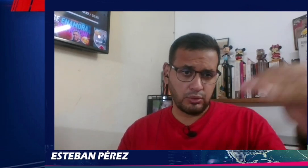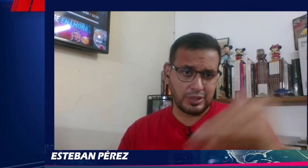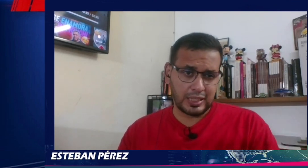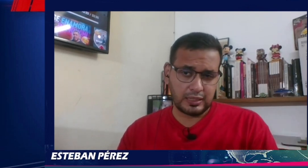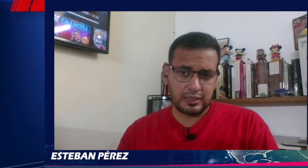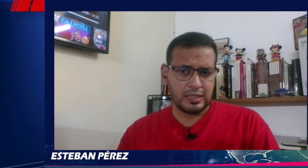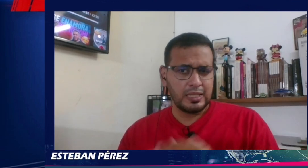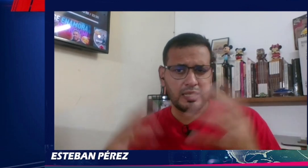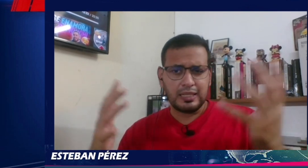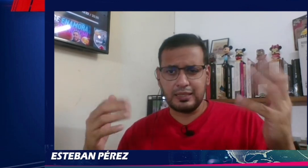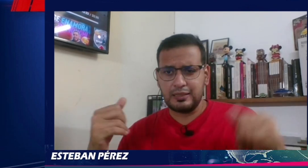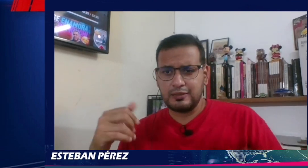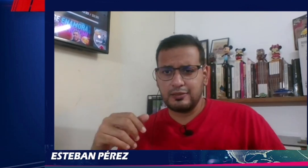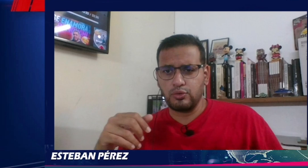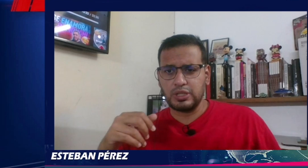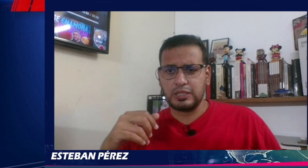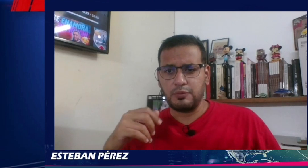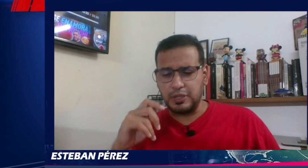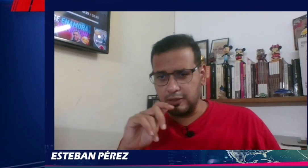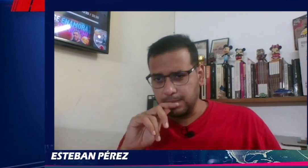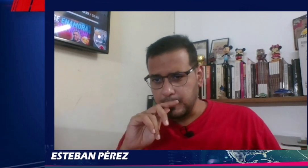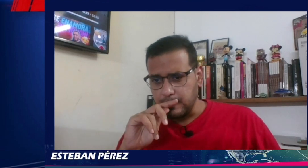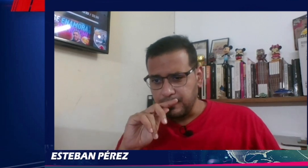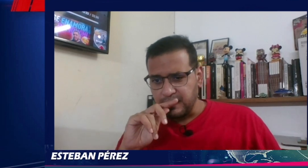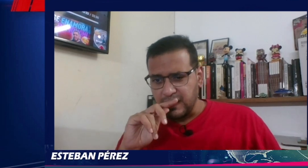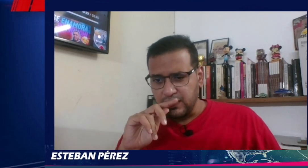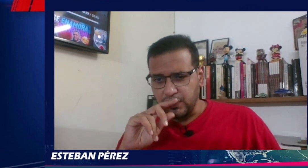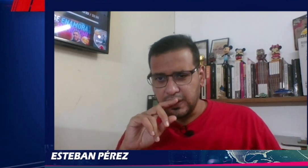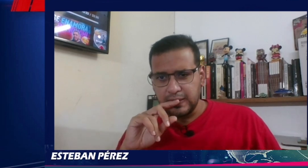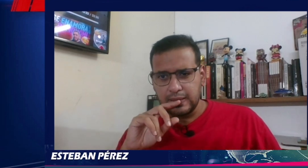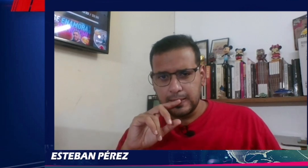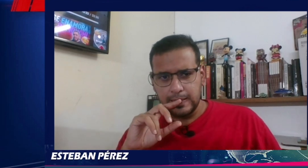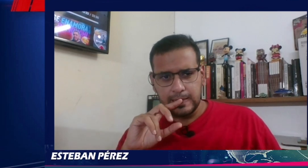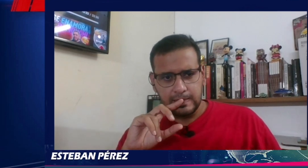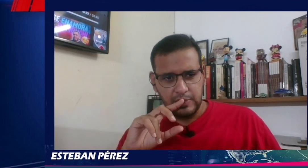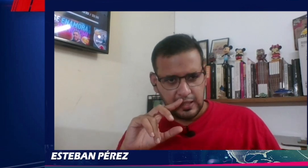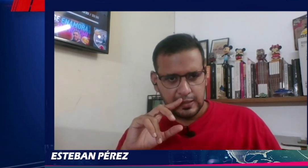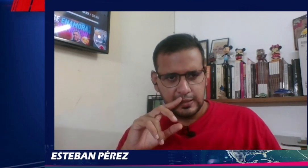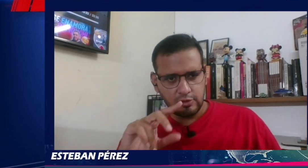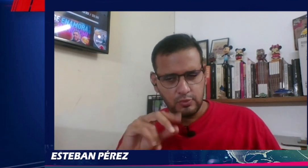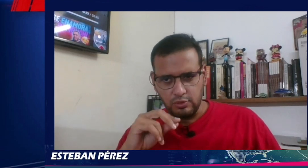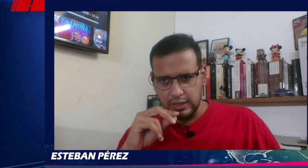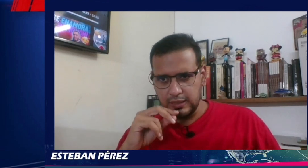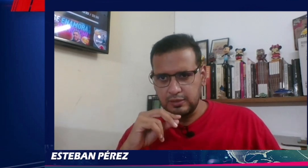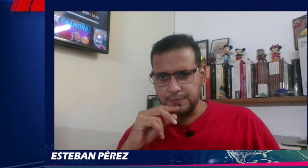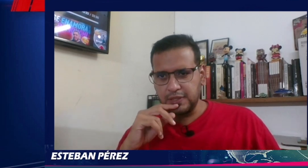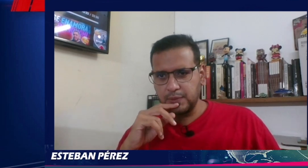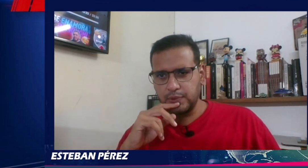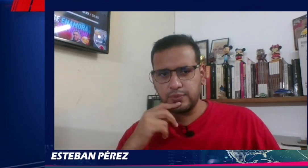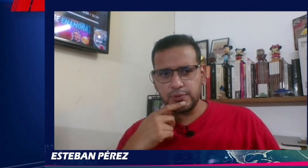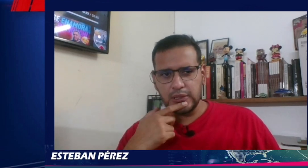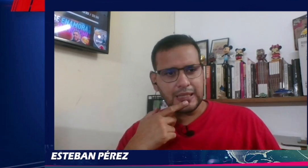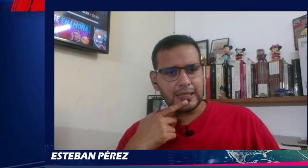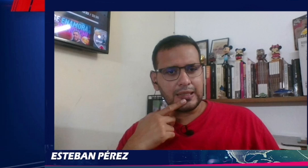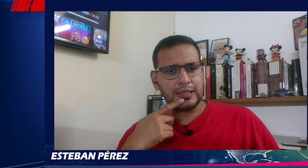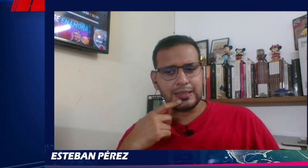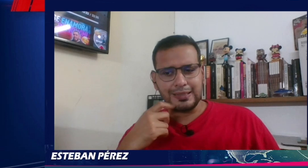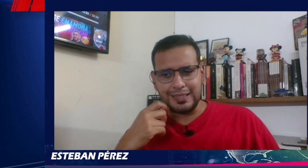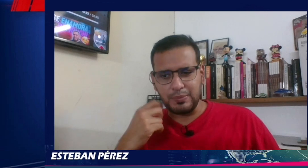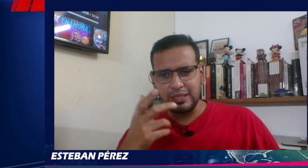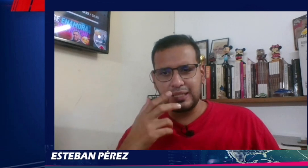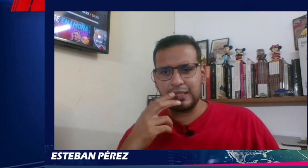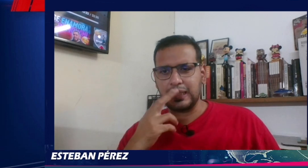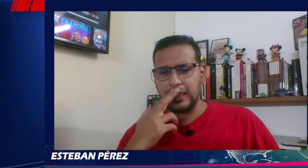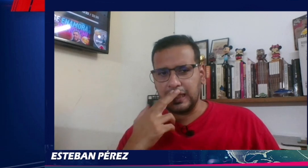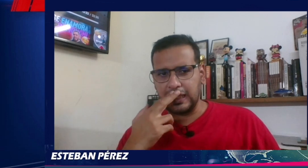18 a los de 30 y así sucesivamente. Entonces, me da risa, como lo dije desde el principio, que